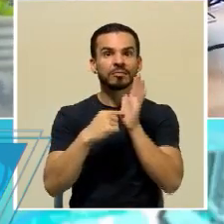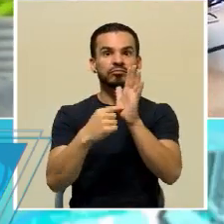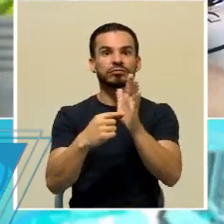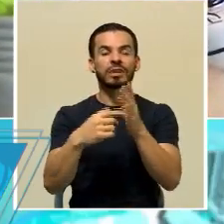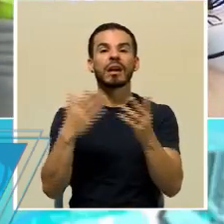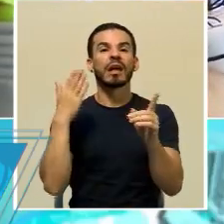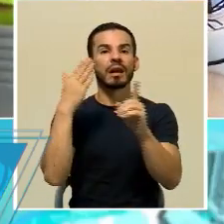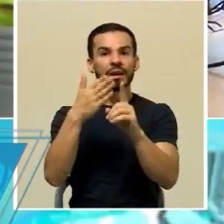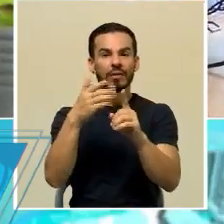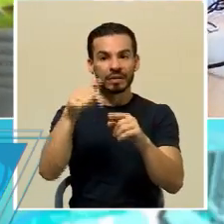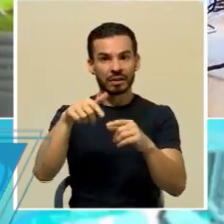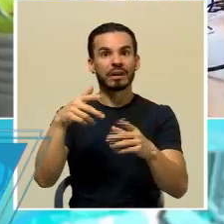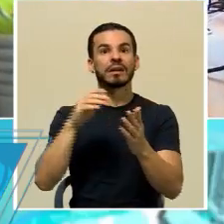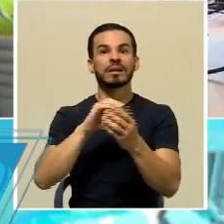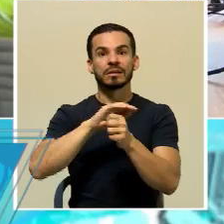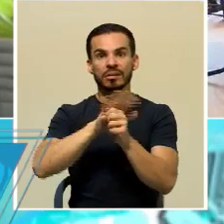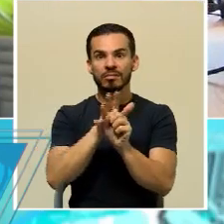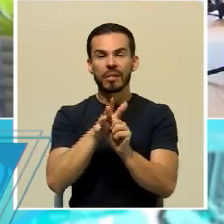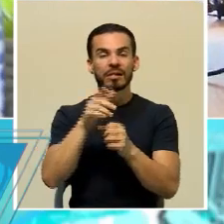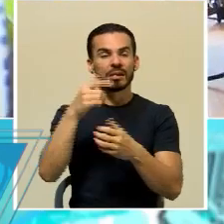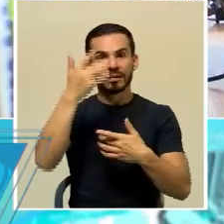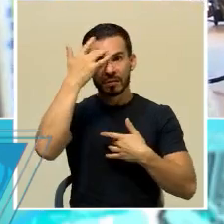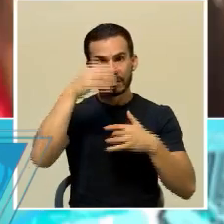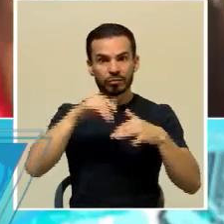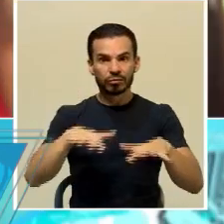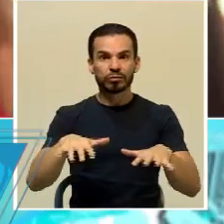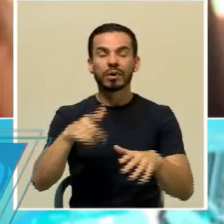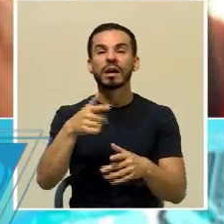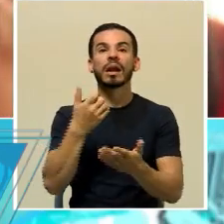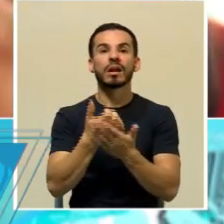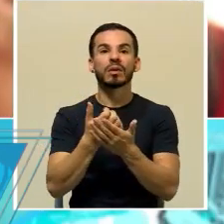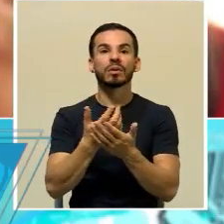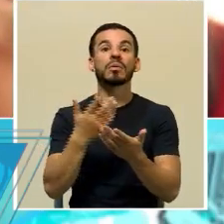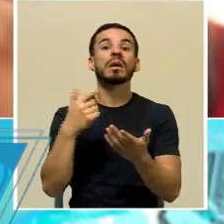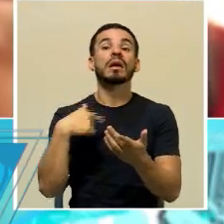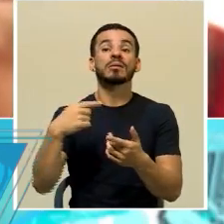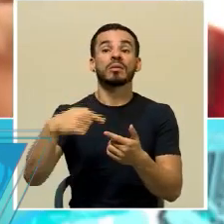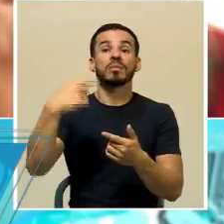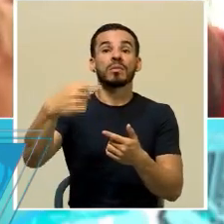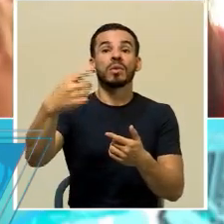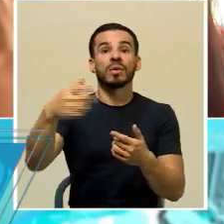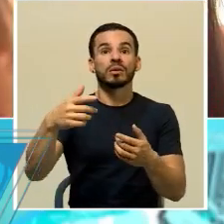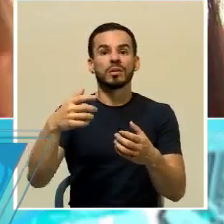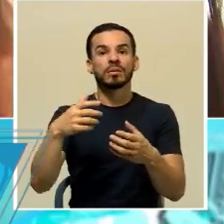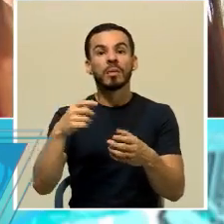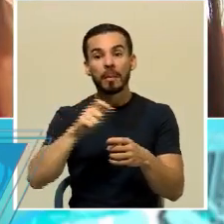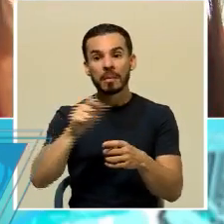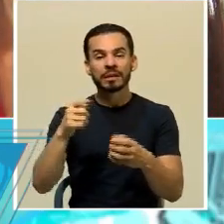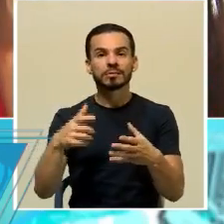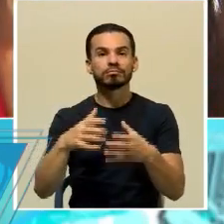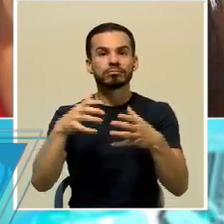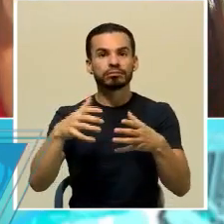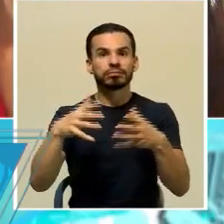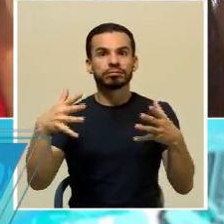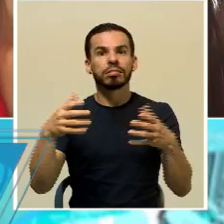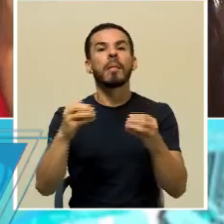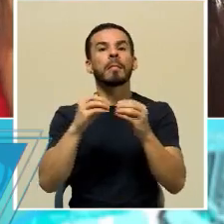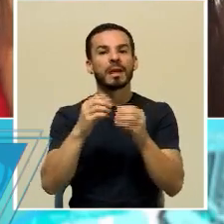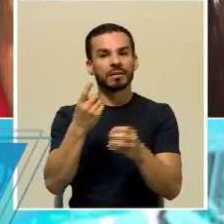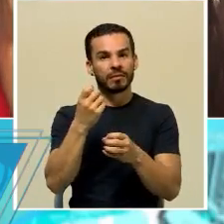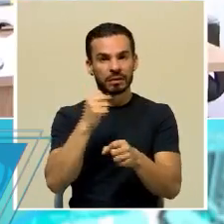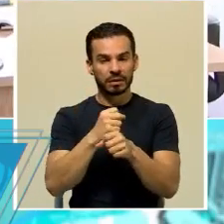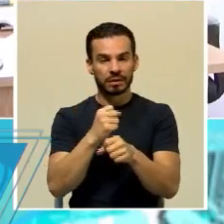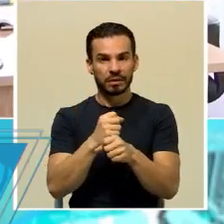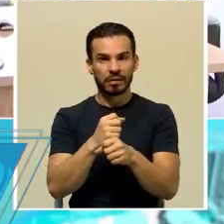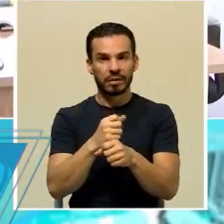totalmente el efecto que ha tenido esta pandemia sobre la economía, y es probable que los próximos meses se siga incrementando el desempleo. Y no solamente